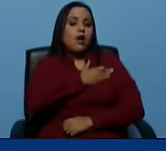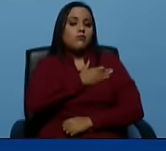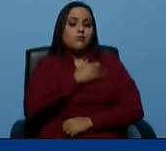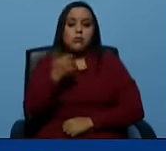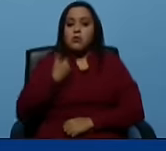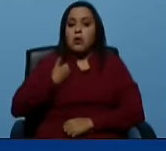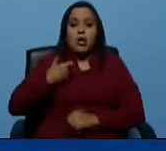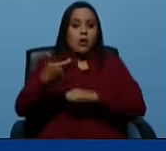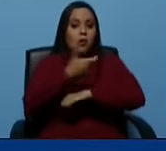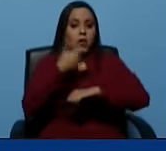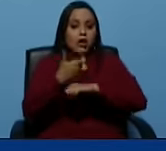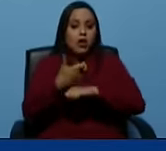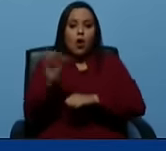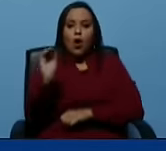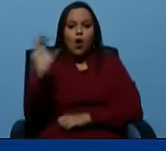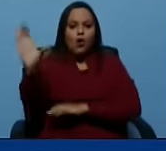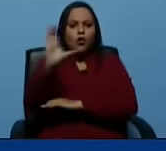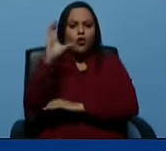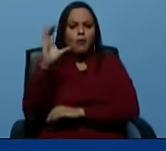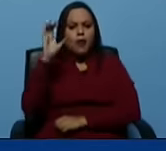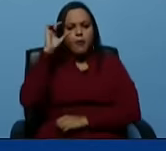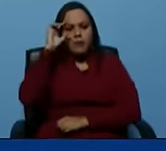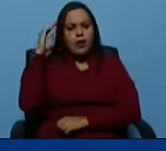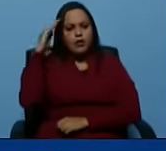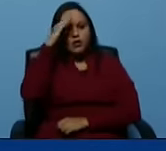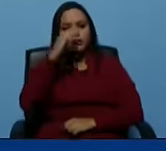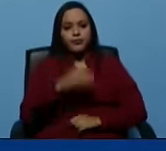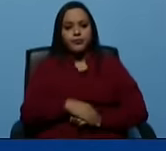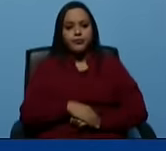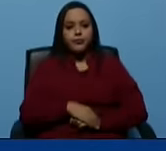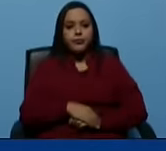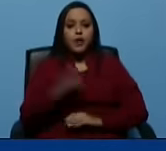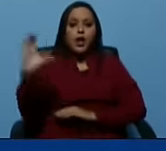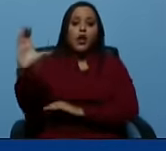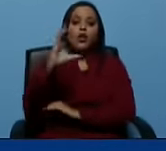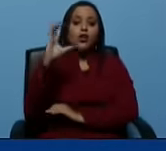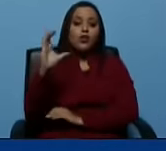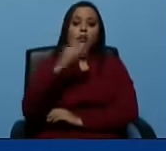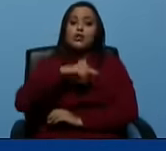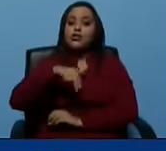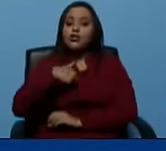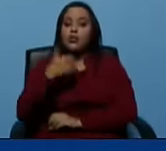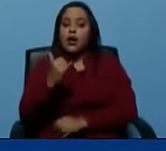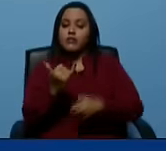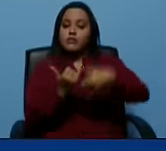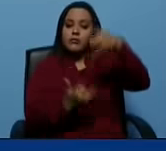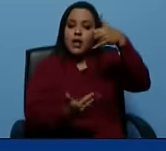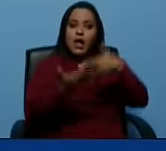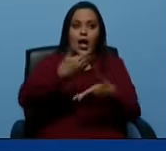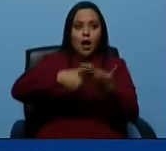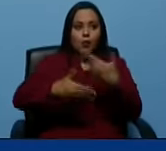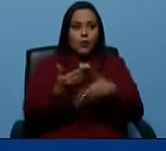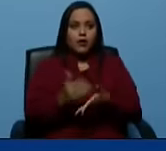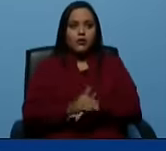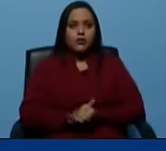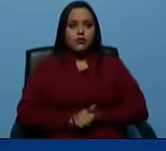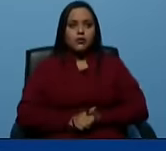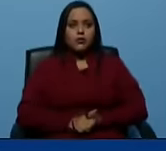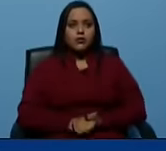ni el de Petro. En el caso de Colombia, nosotros somos la columna vertebral de